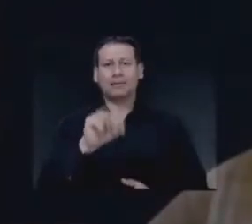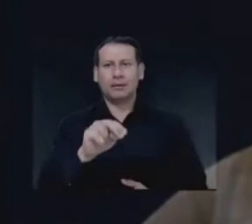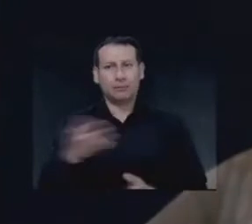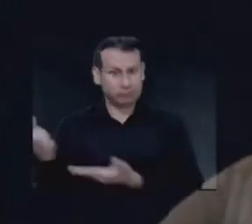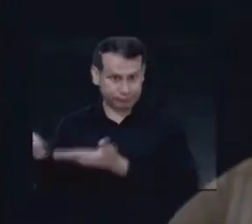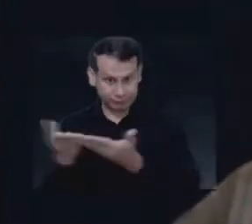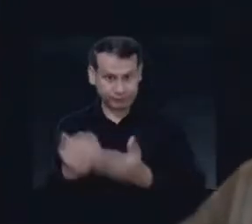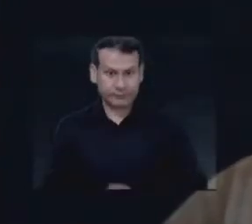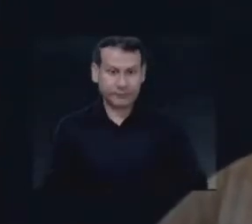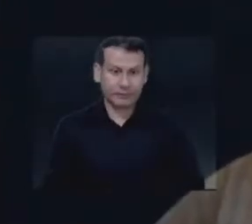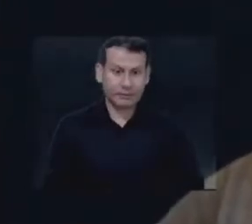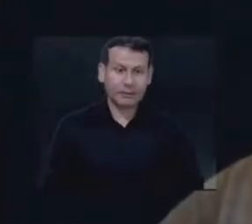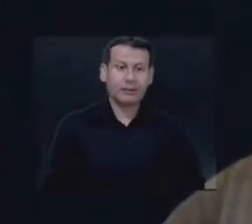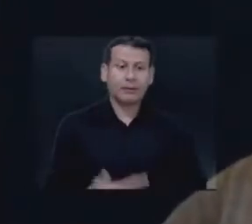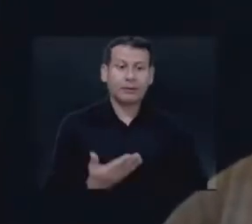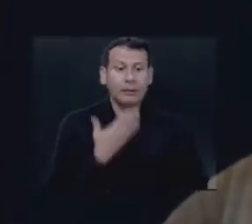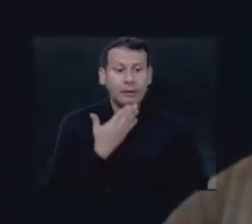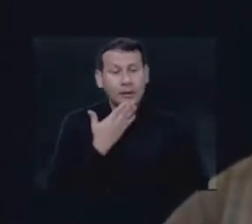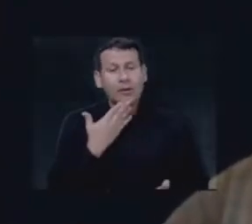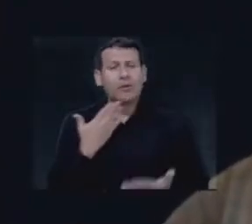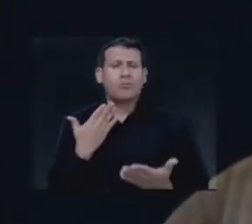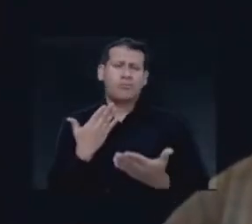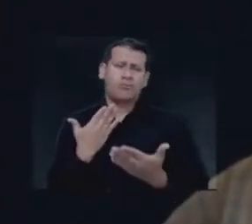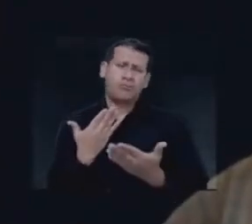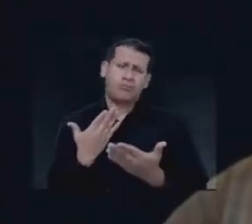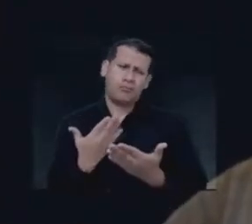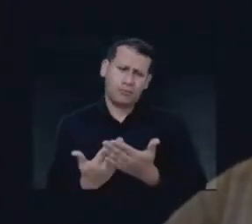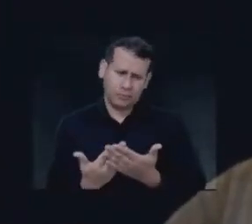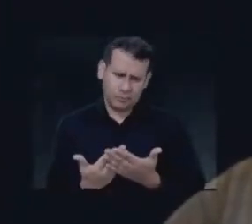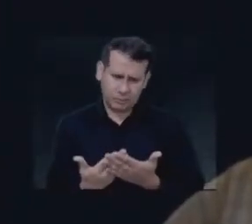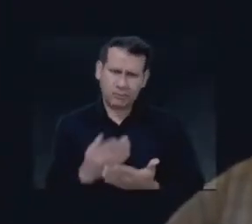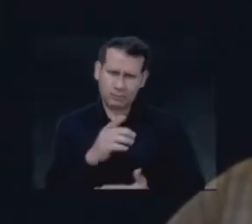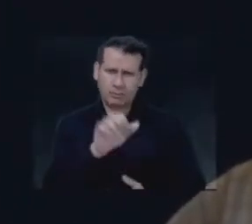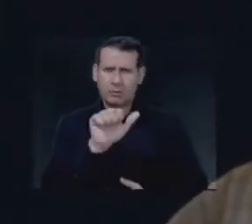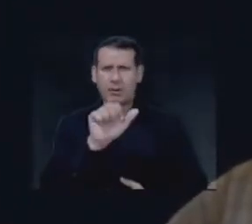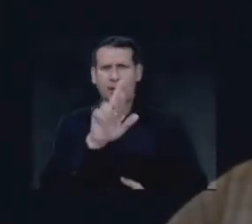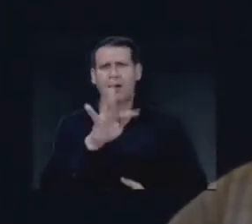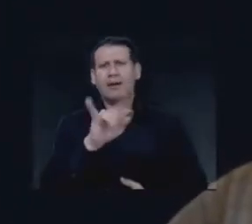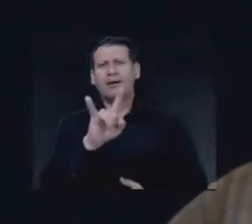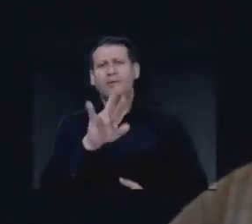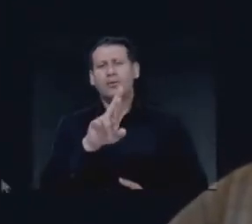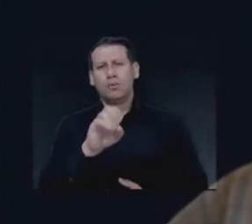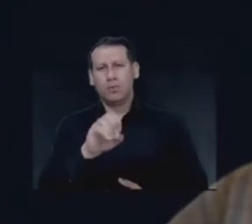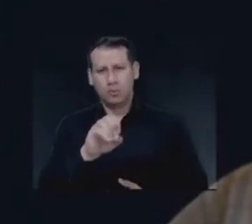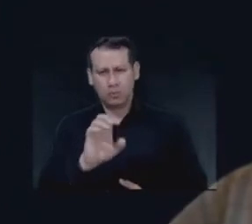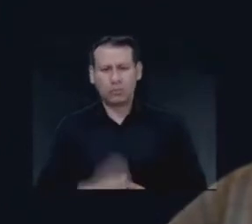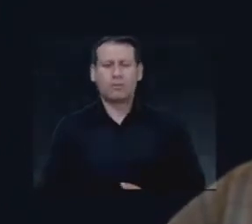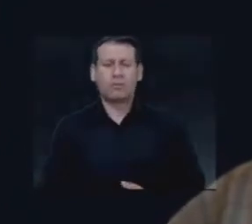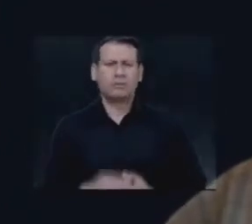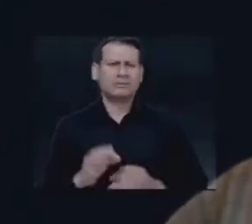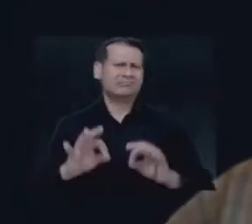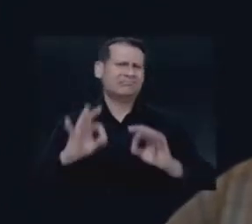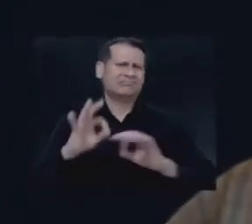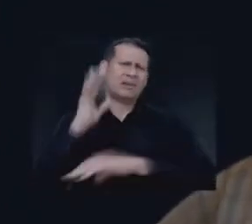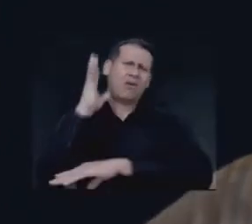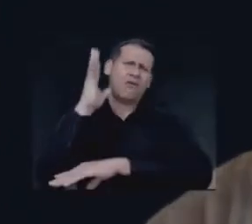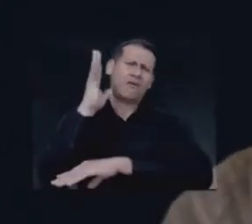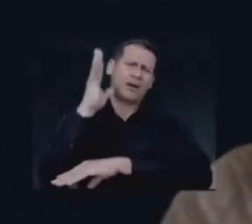Arturo. Muchas gracias también a Anne por la invitación. Como siempre, excelente la conferencia.